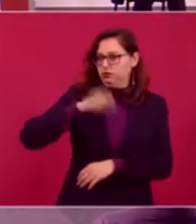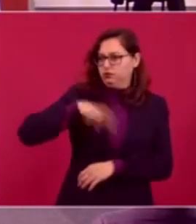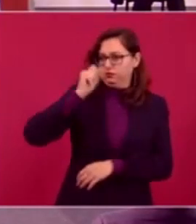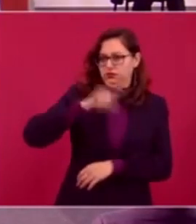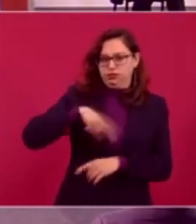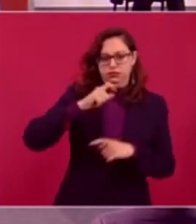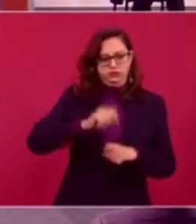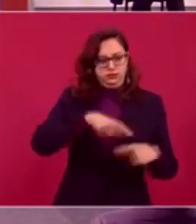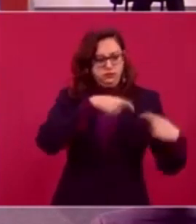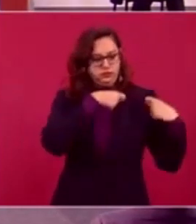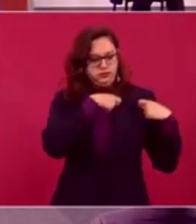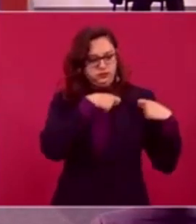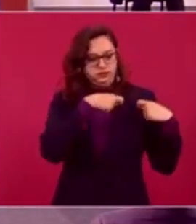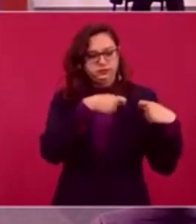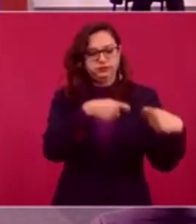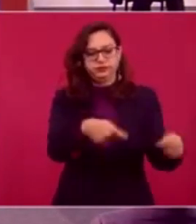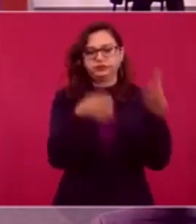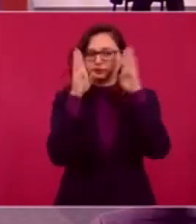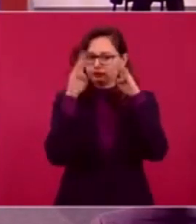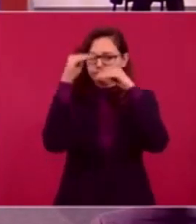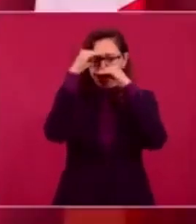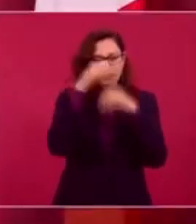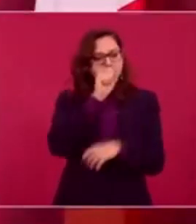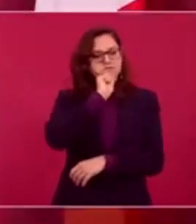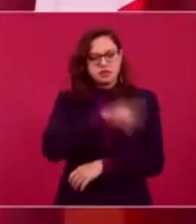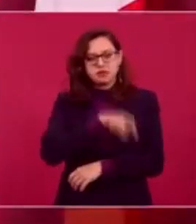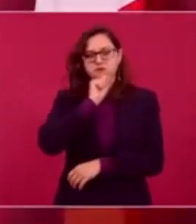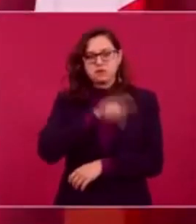es el conservadurismo? Conservar, mantener